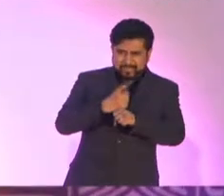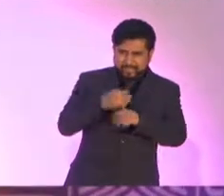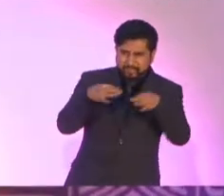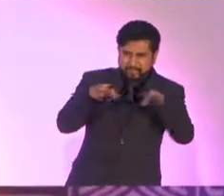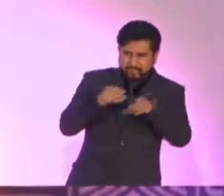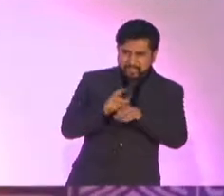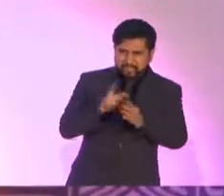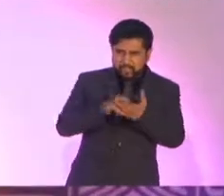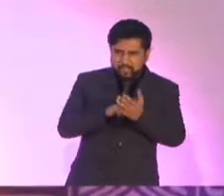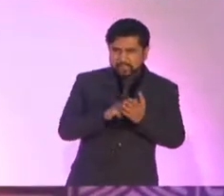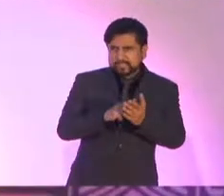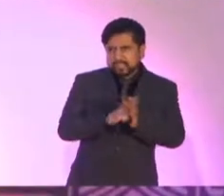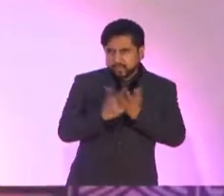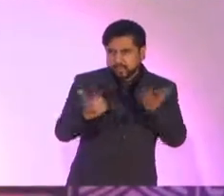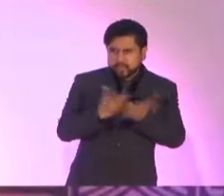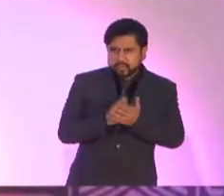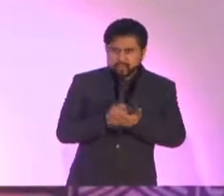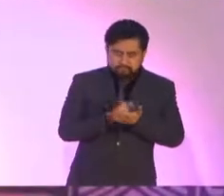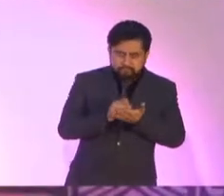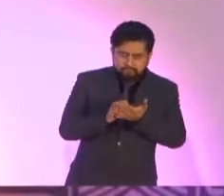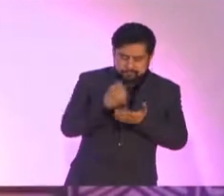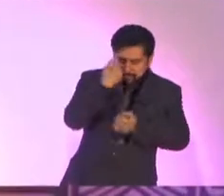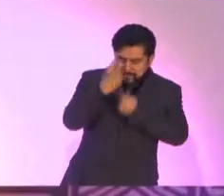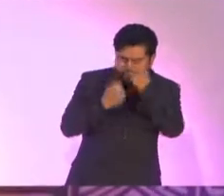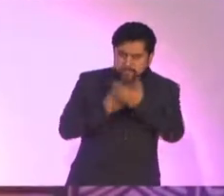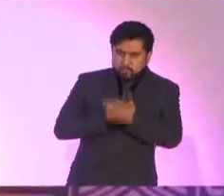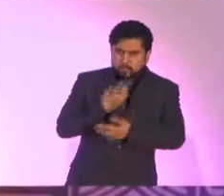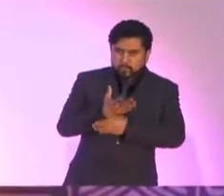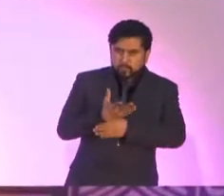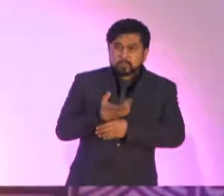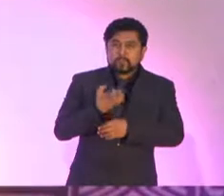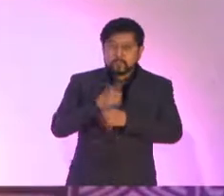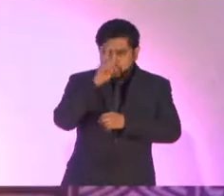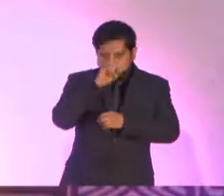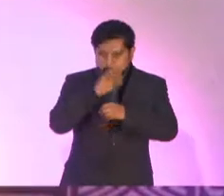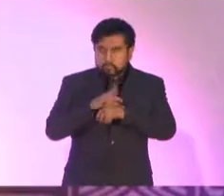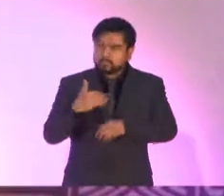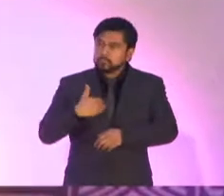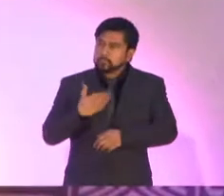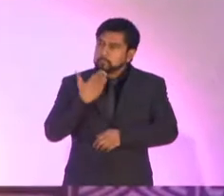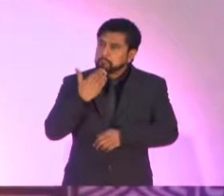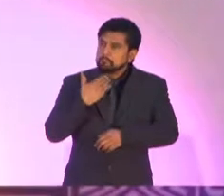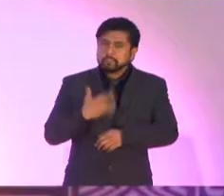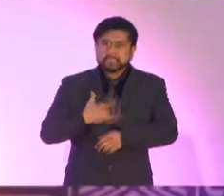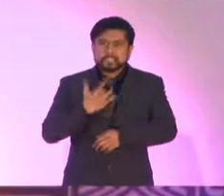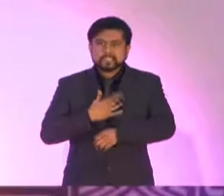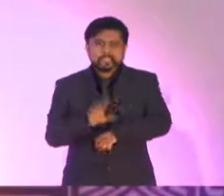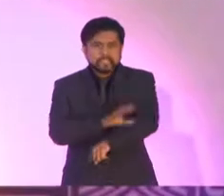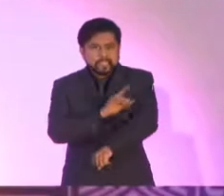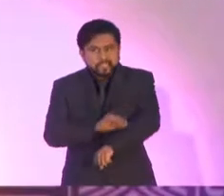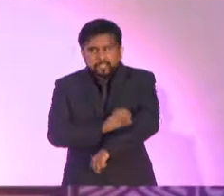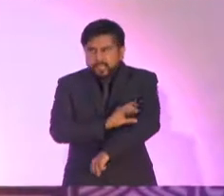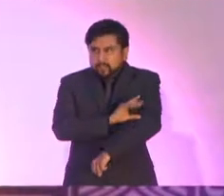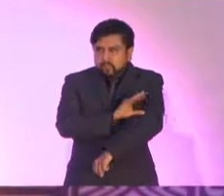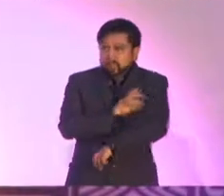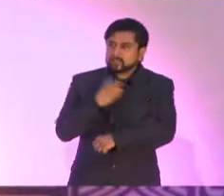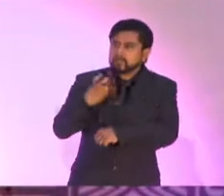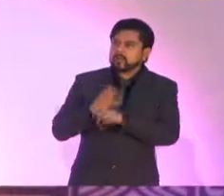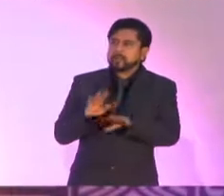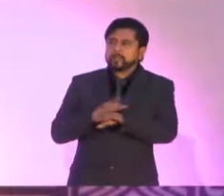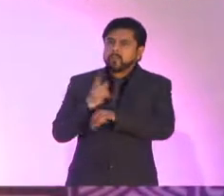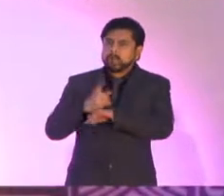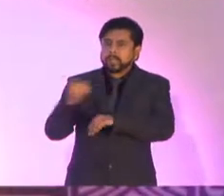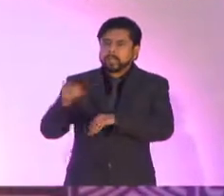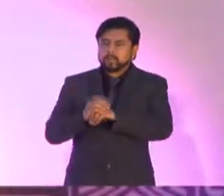sus palabras me llenaron bastante, entonces pues me animé, ¿no? Me animé con la ayuda de una persona